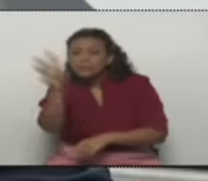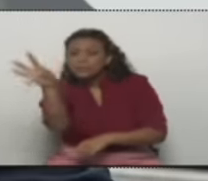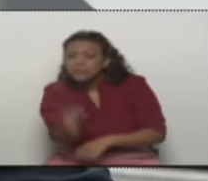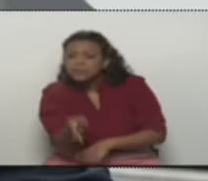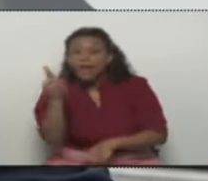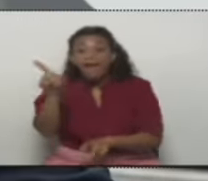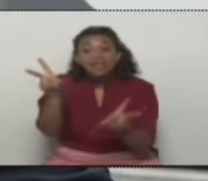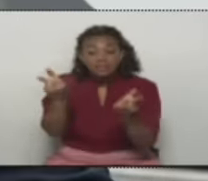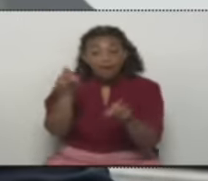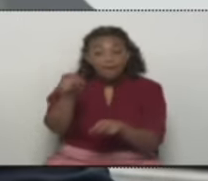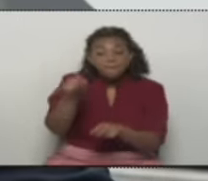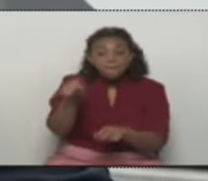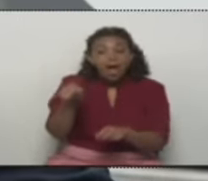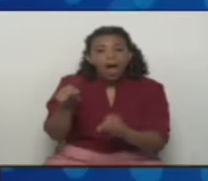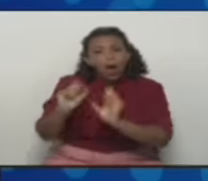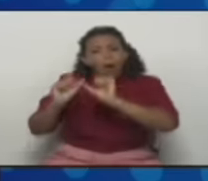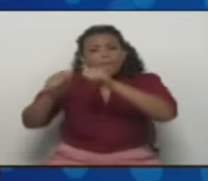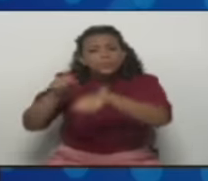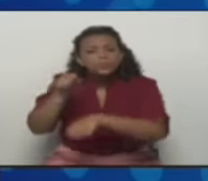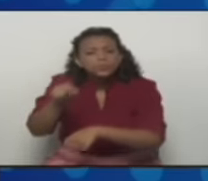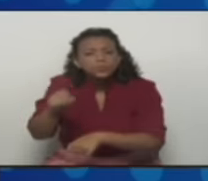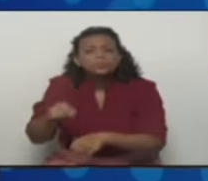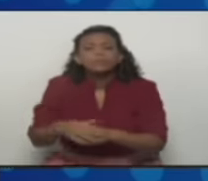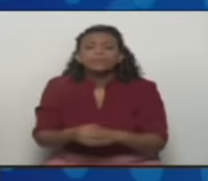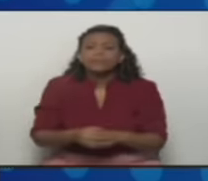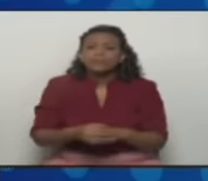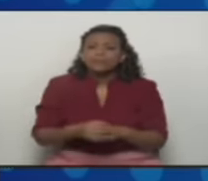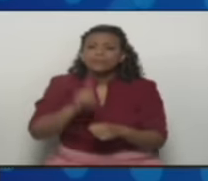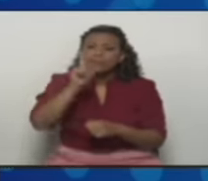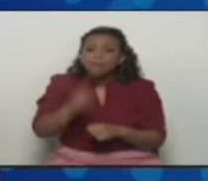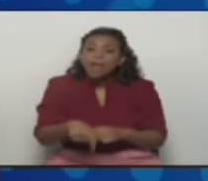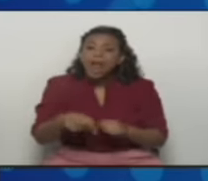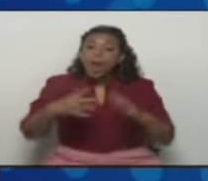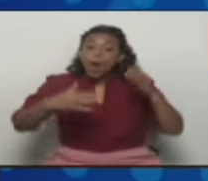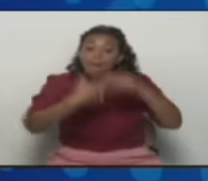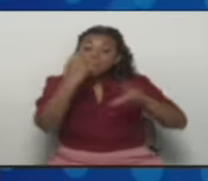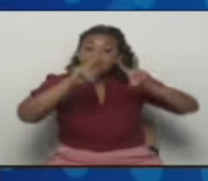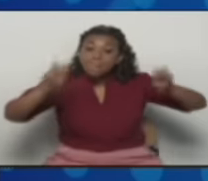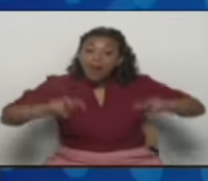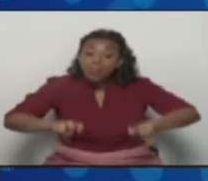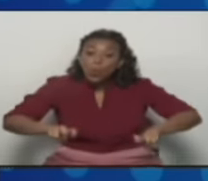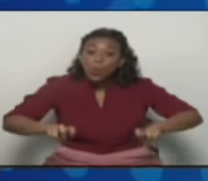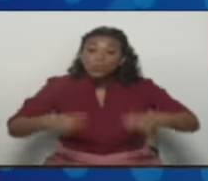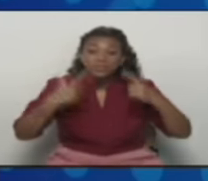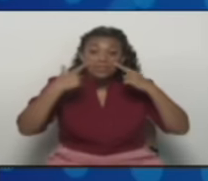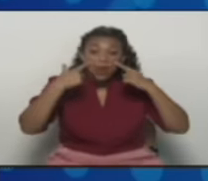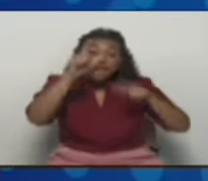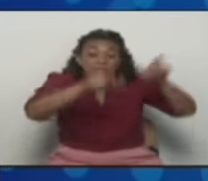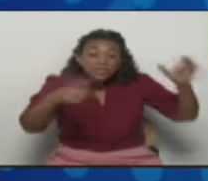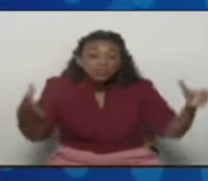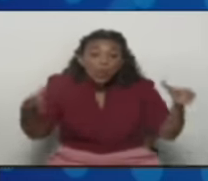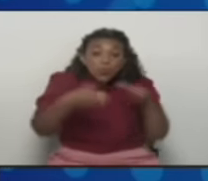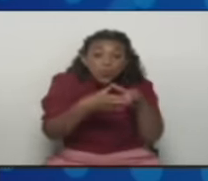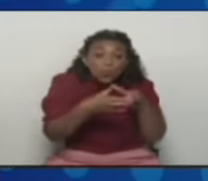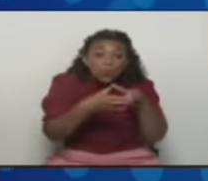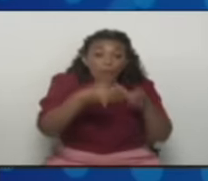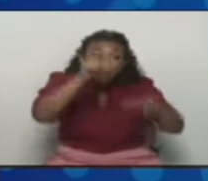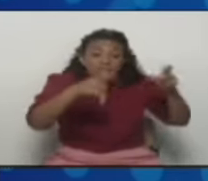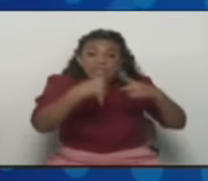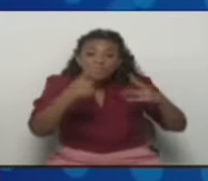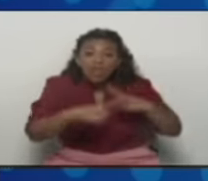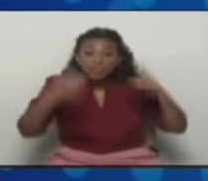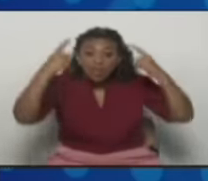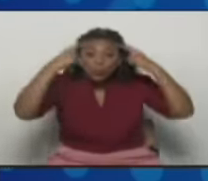conocen. Y tiene la metodología, los equipos y ha hecho una investigación completa de lo que hemos